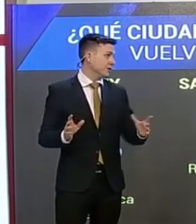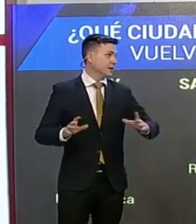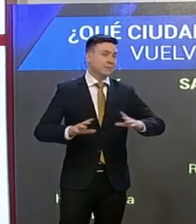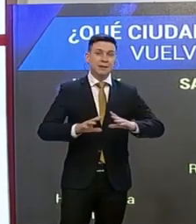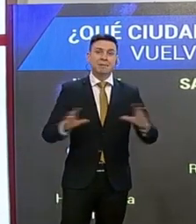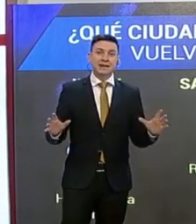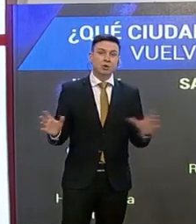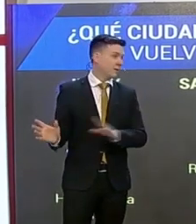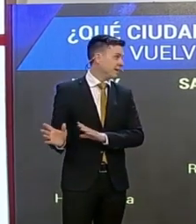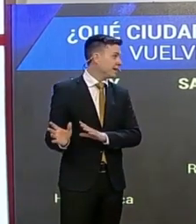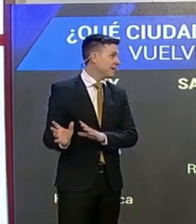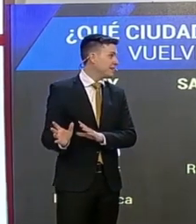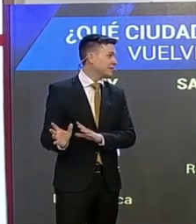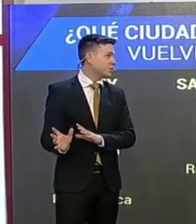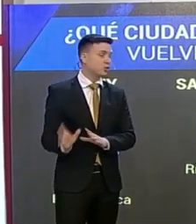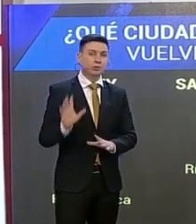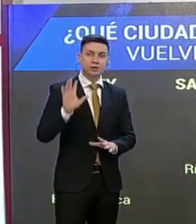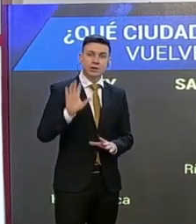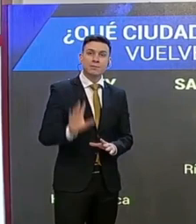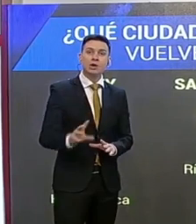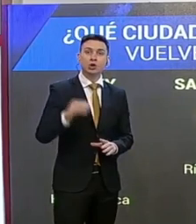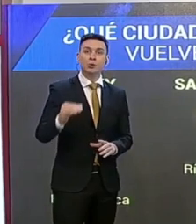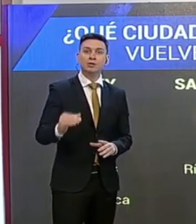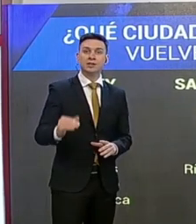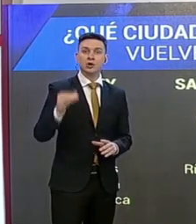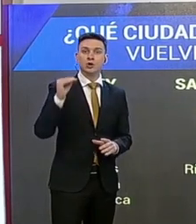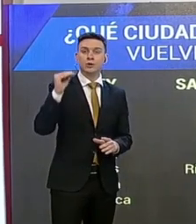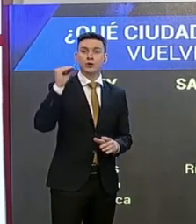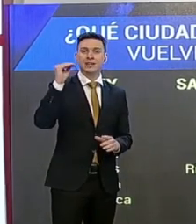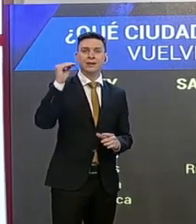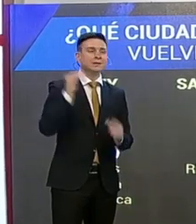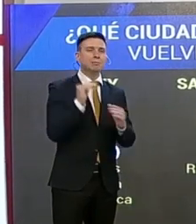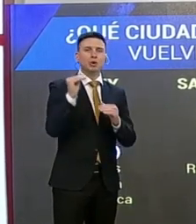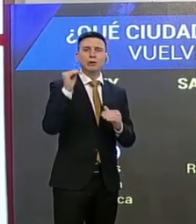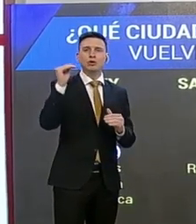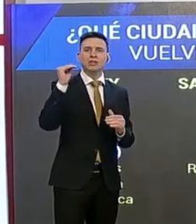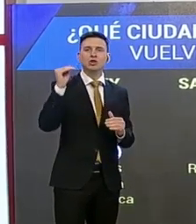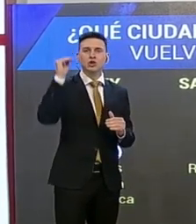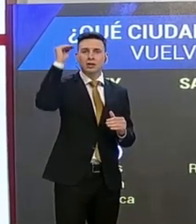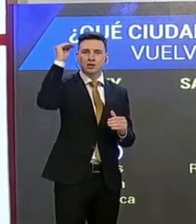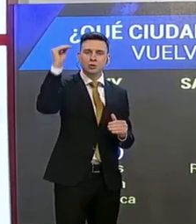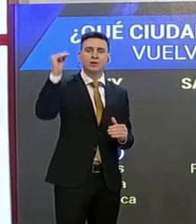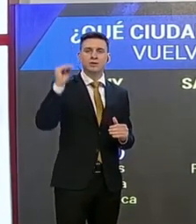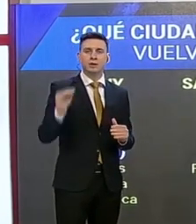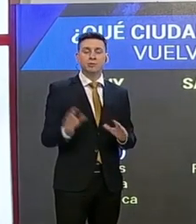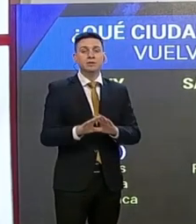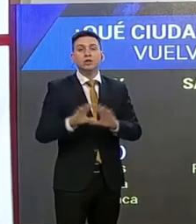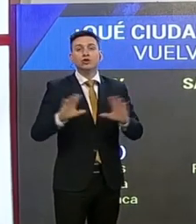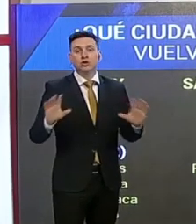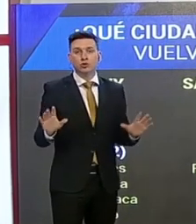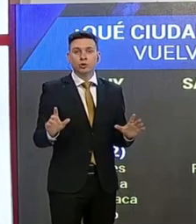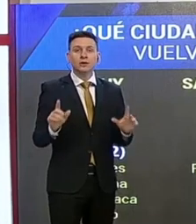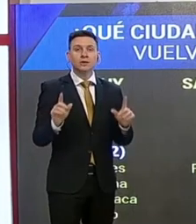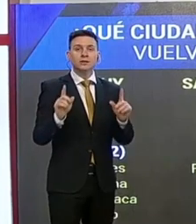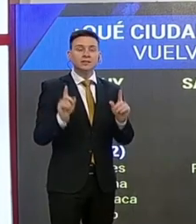fase 1. El gran Mendoza. Preparamos las valijas para ir a fase 1, pero sin embargo después se dio esta pormenorización de las ciudades y de las provincias